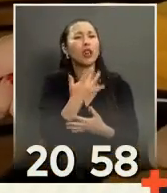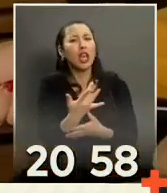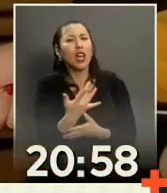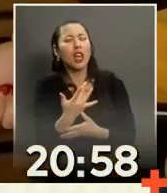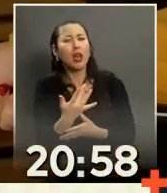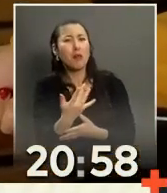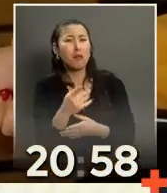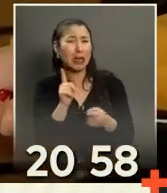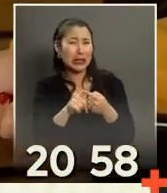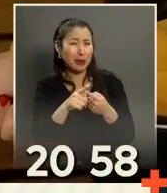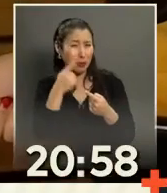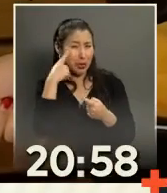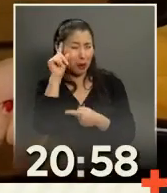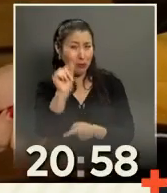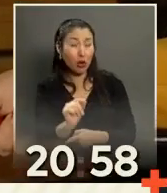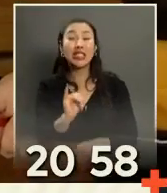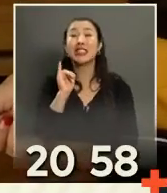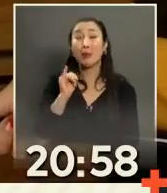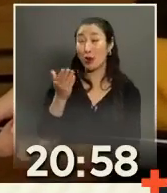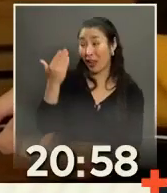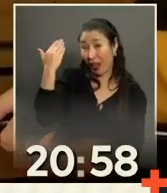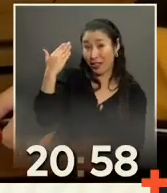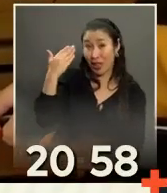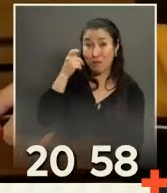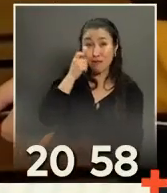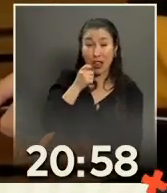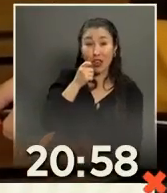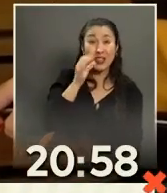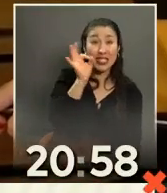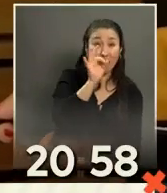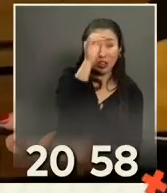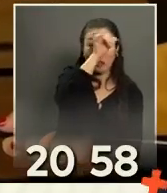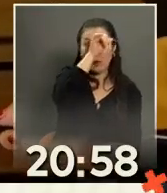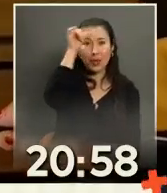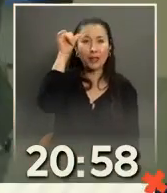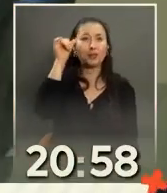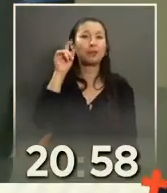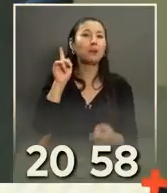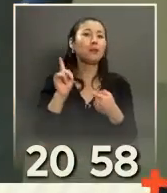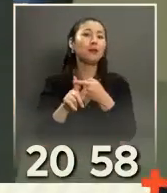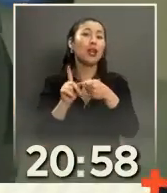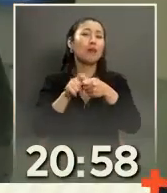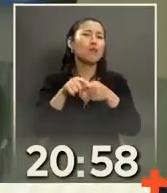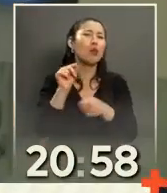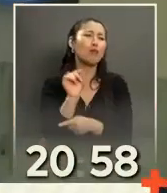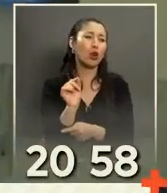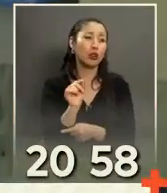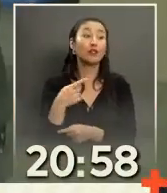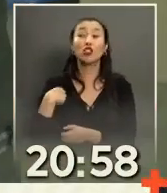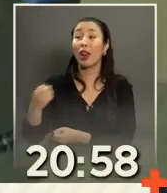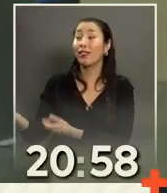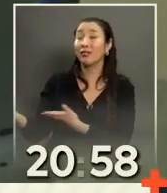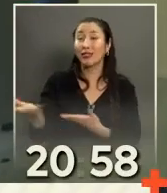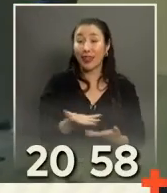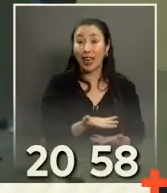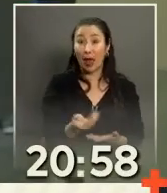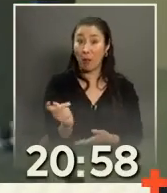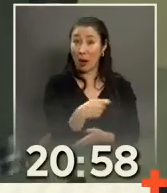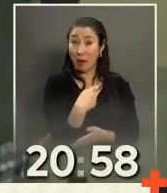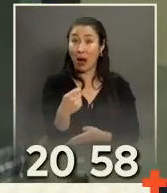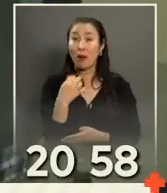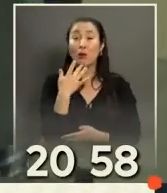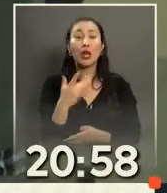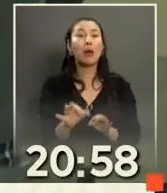hubo el sábado y domingo, hubo muy poca participación. Yo la traje porque la verdad es que sí, especialmente las votaciones que